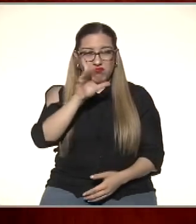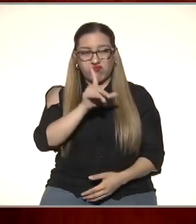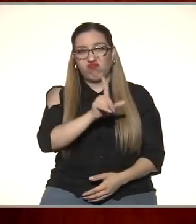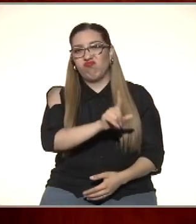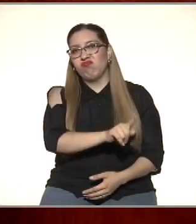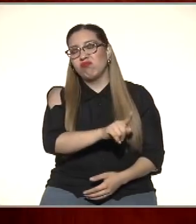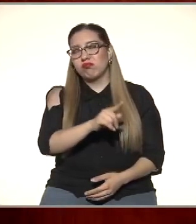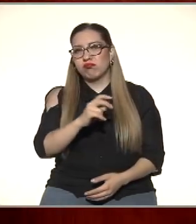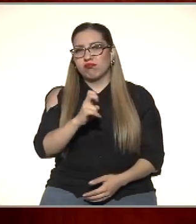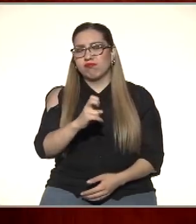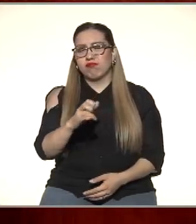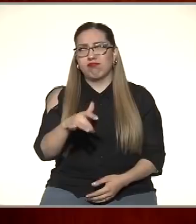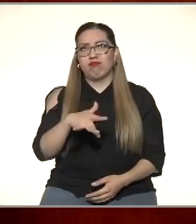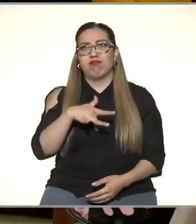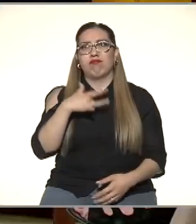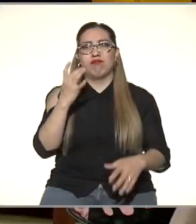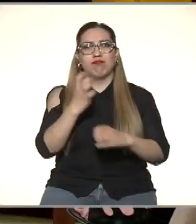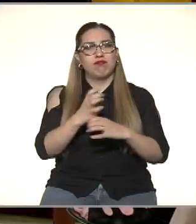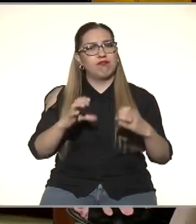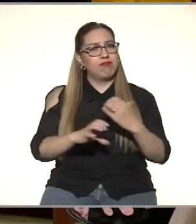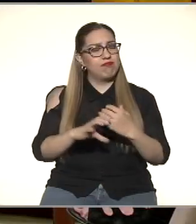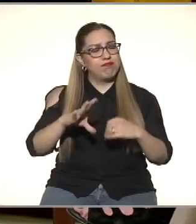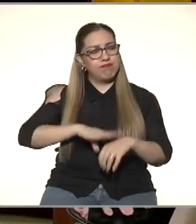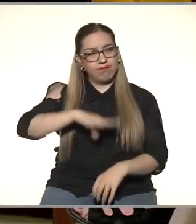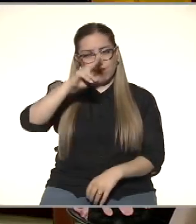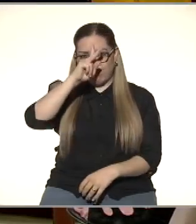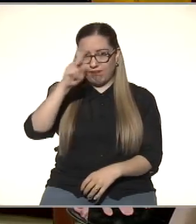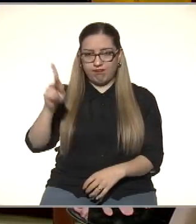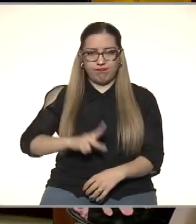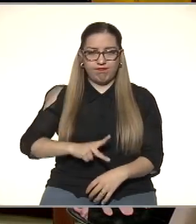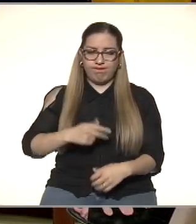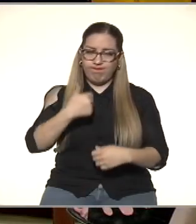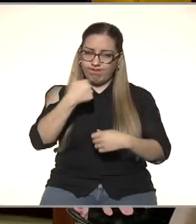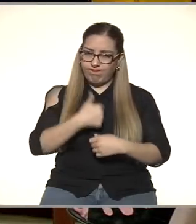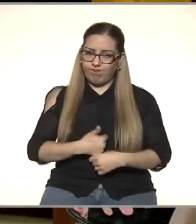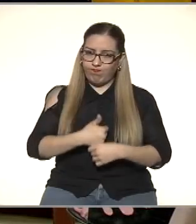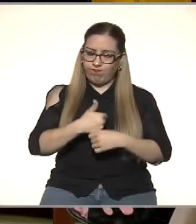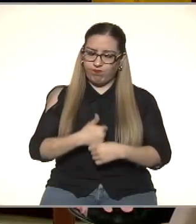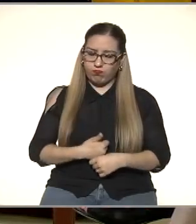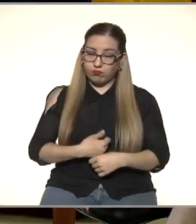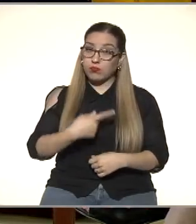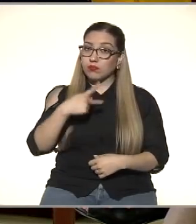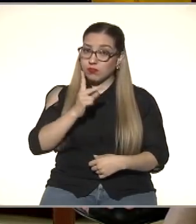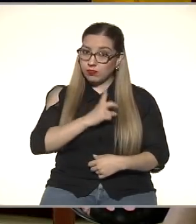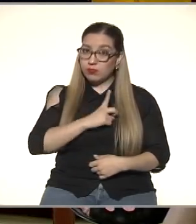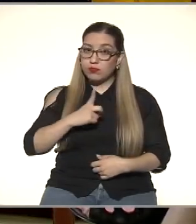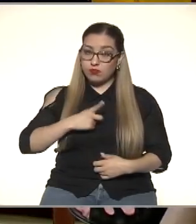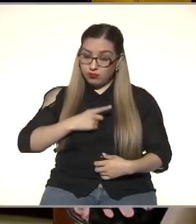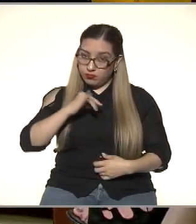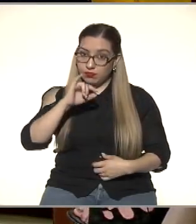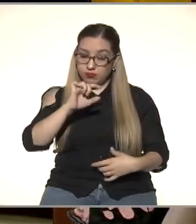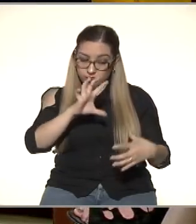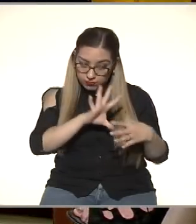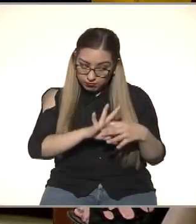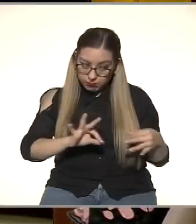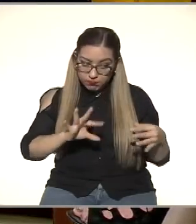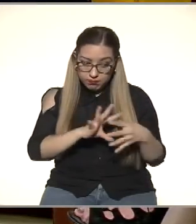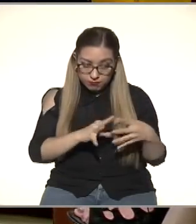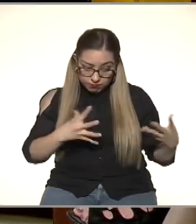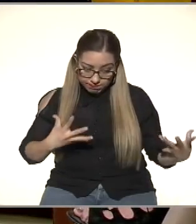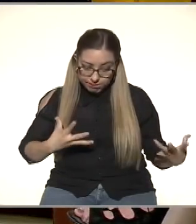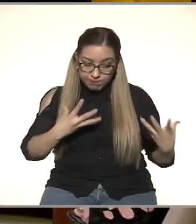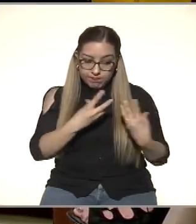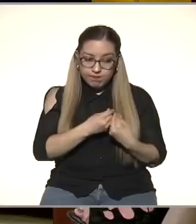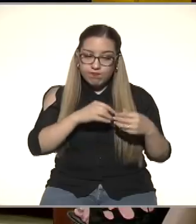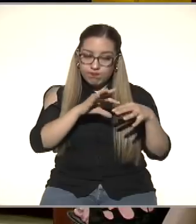de las cosas que más nos impactan y nos duelen. El asunto es, se tienen que incluir cómo, cuándo, lo que hemos dicho todo el